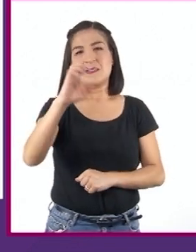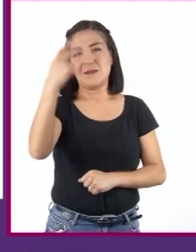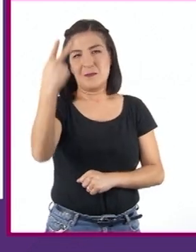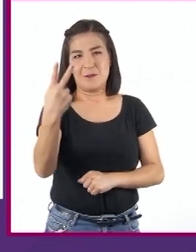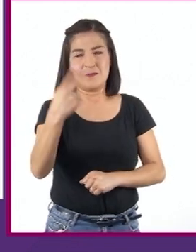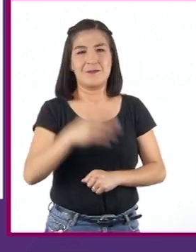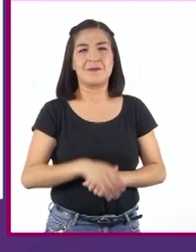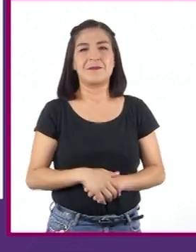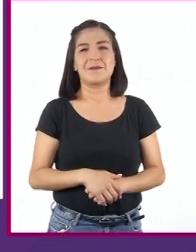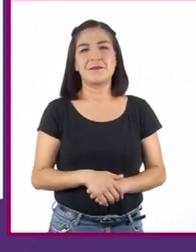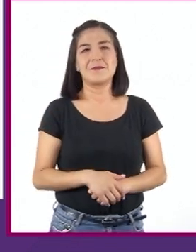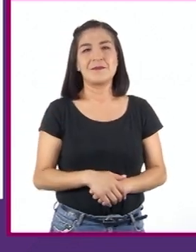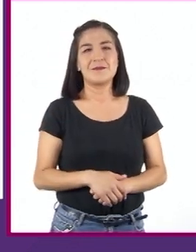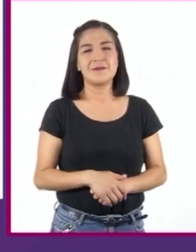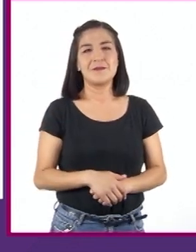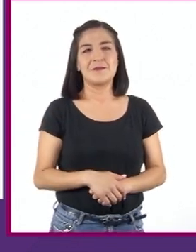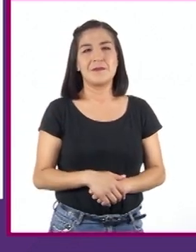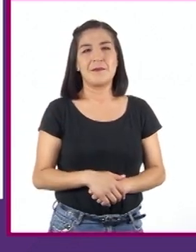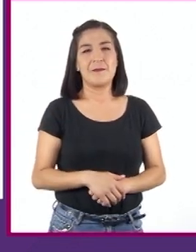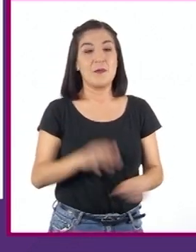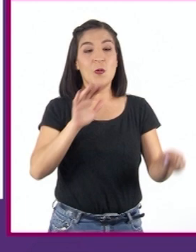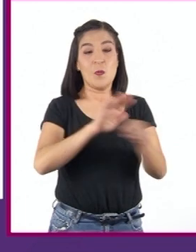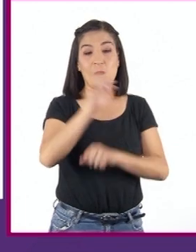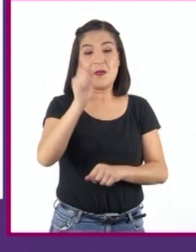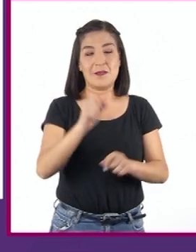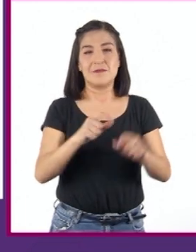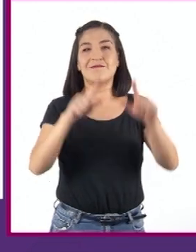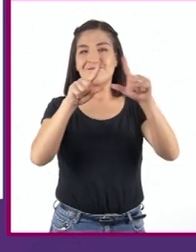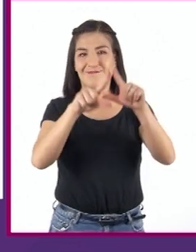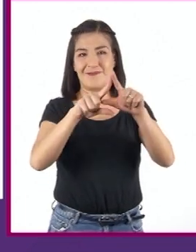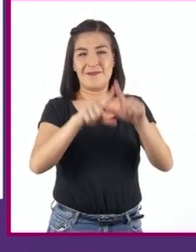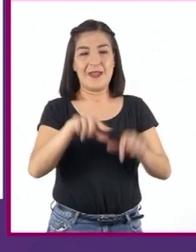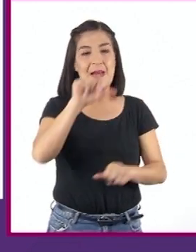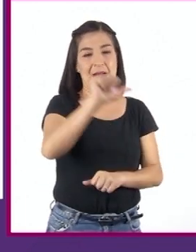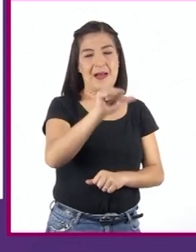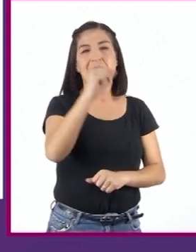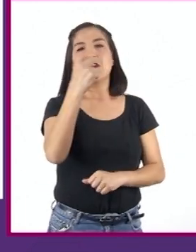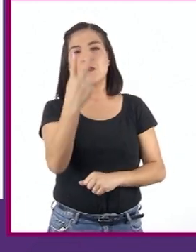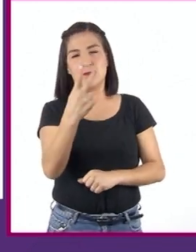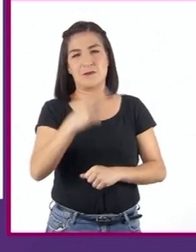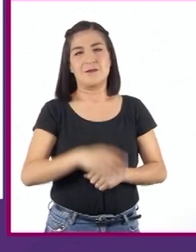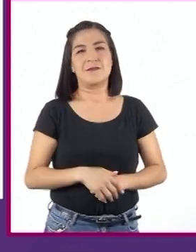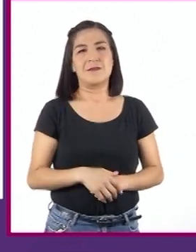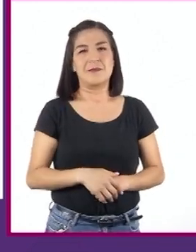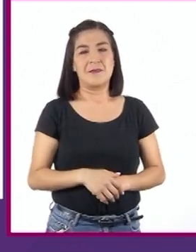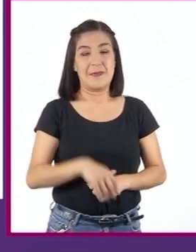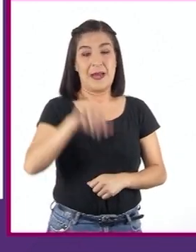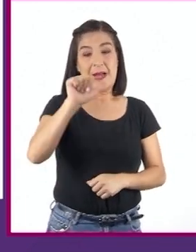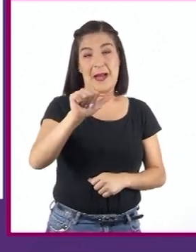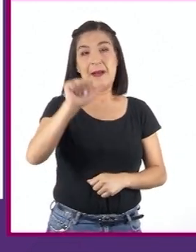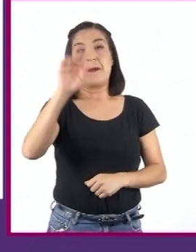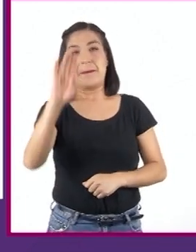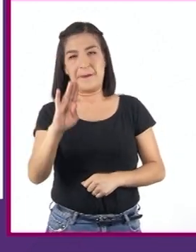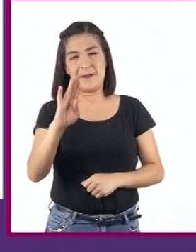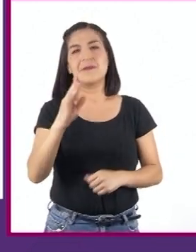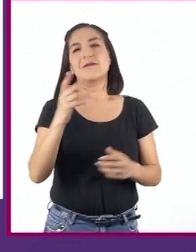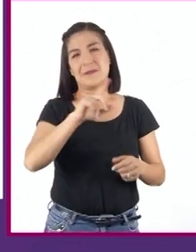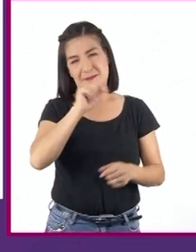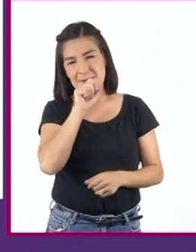cuadrada. Los catetos son A y 12, A y B